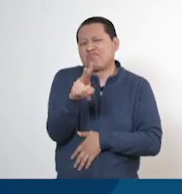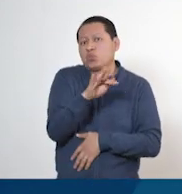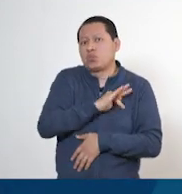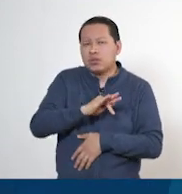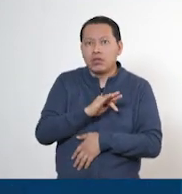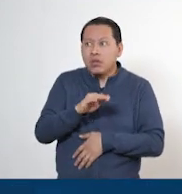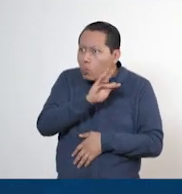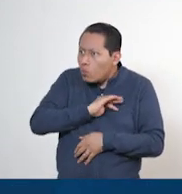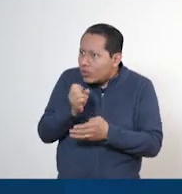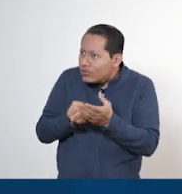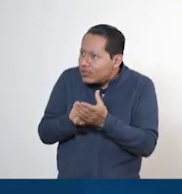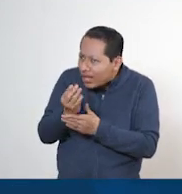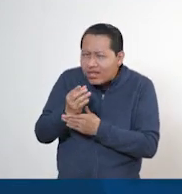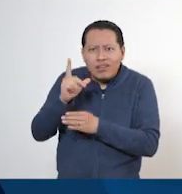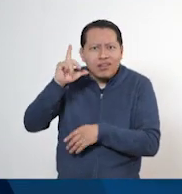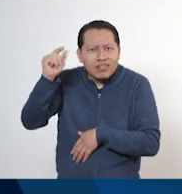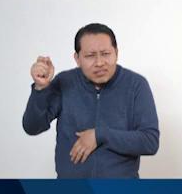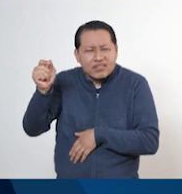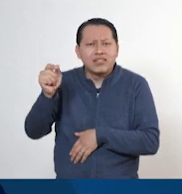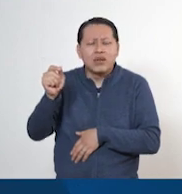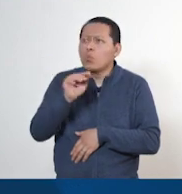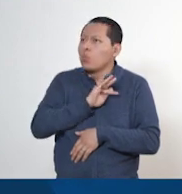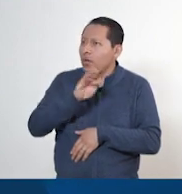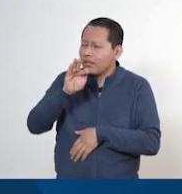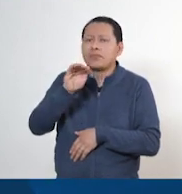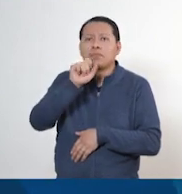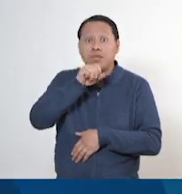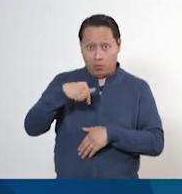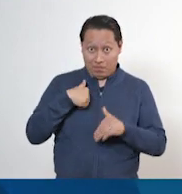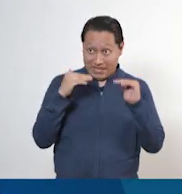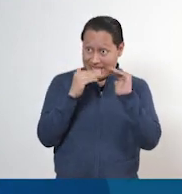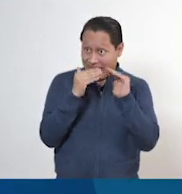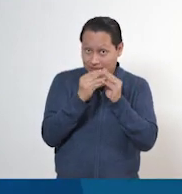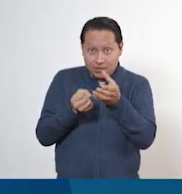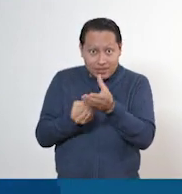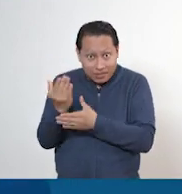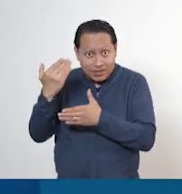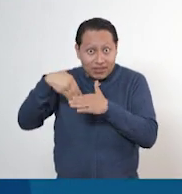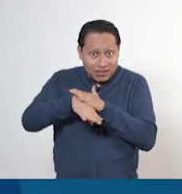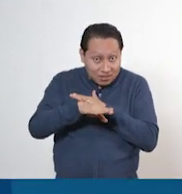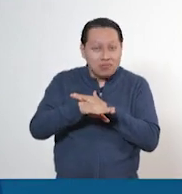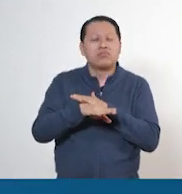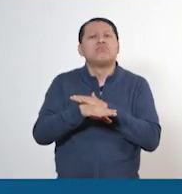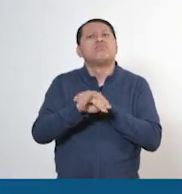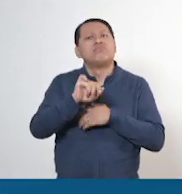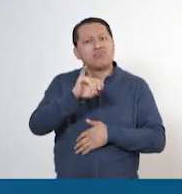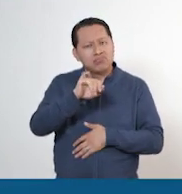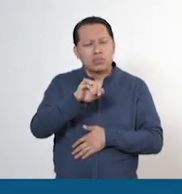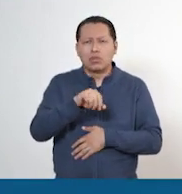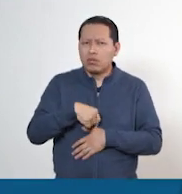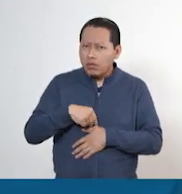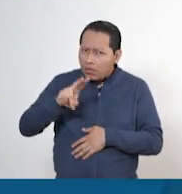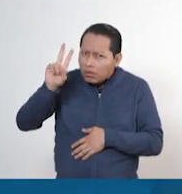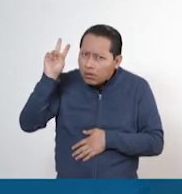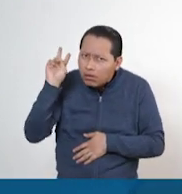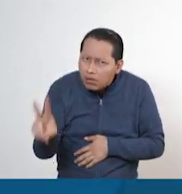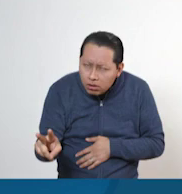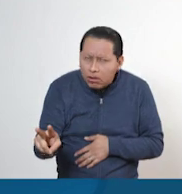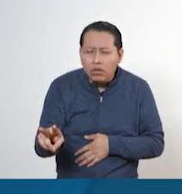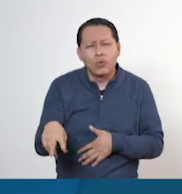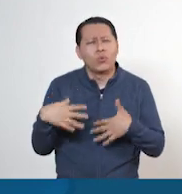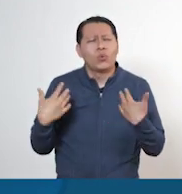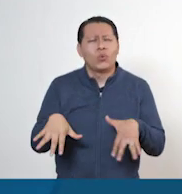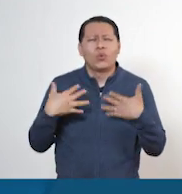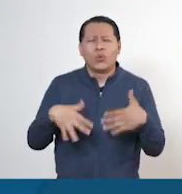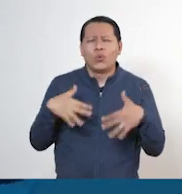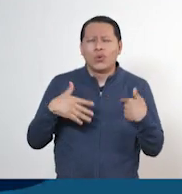país? Sí, Cupertino. ¿Y salir y de entrar de mi casa? No, pues, también. ¿En serio? Pues, entonces, ¡viva